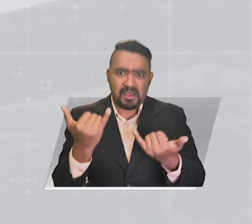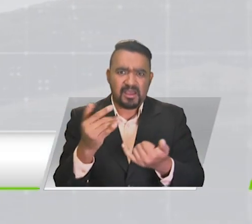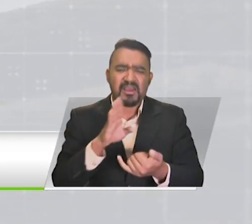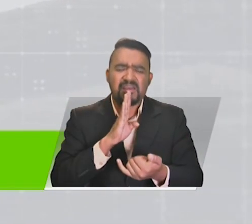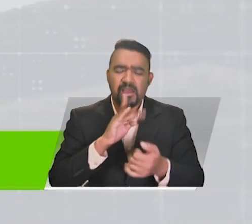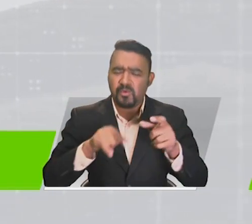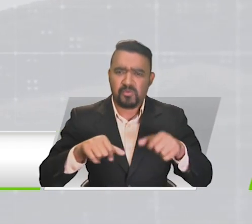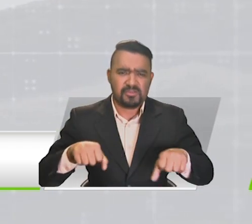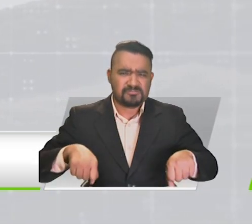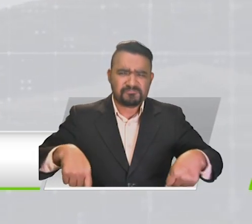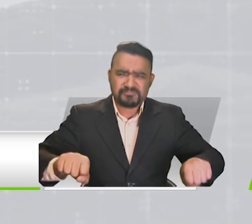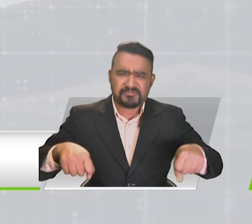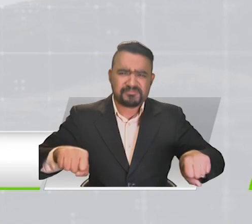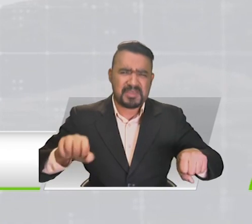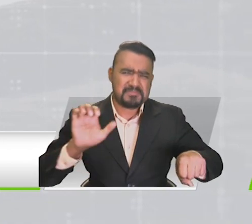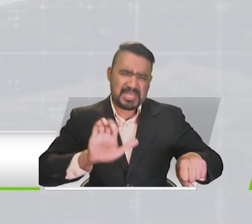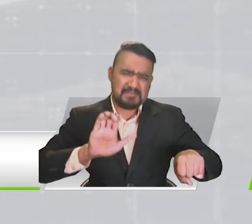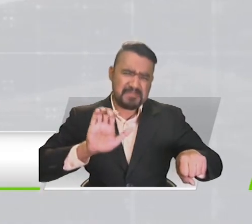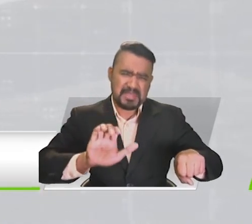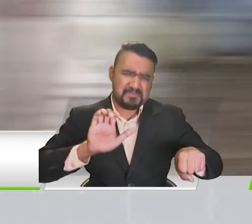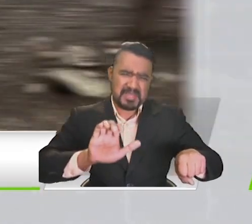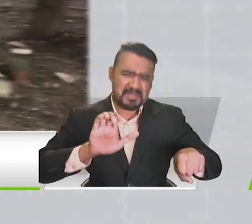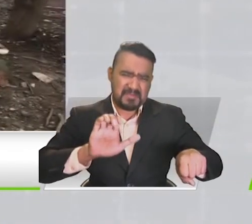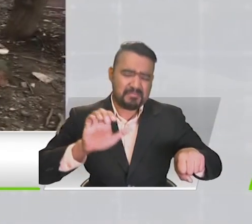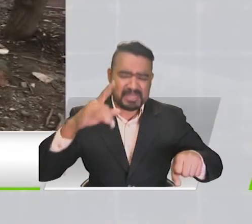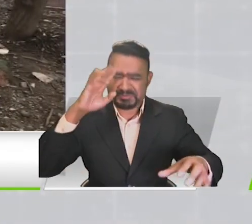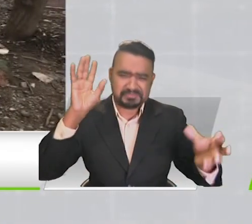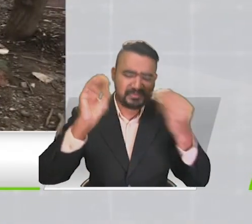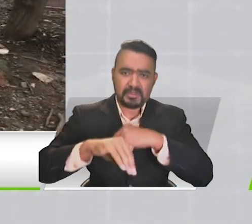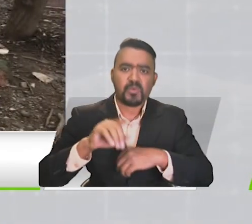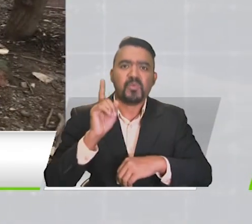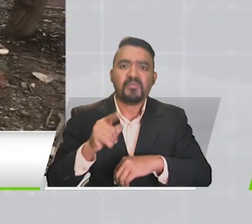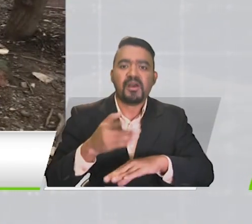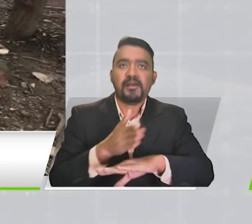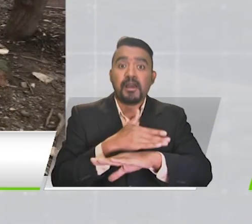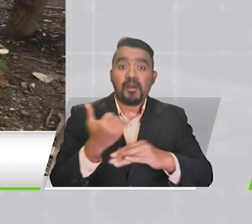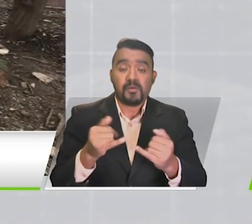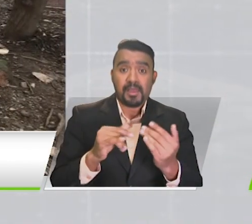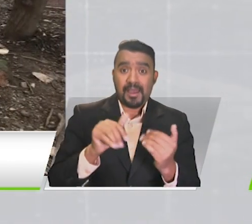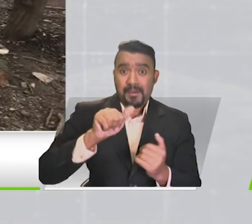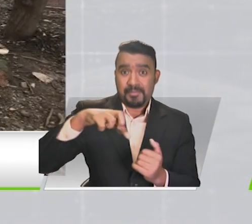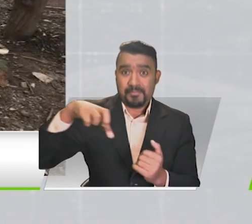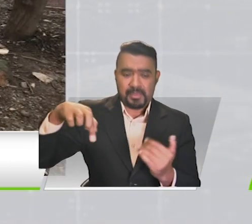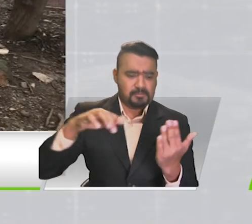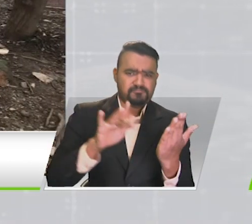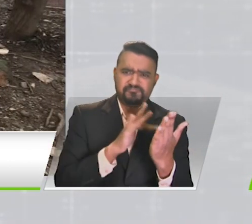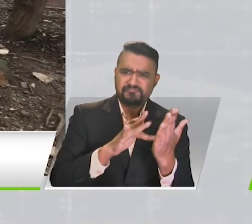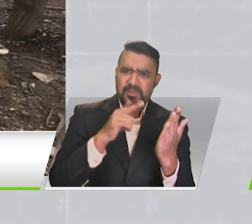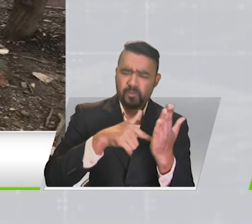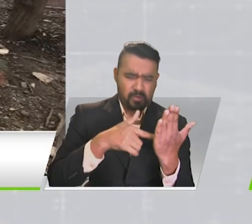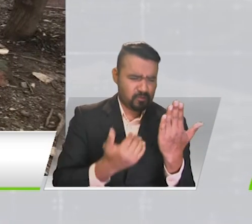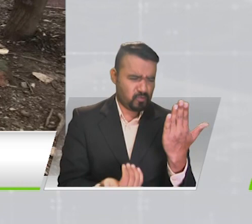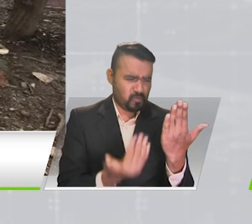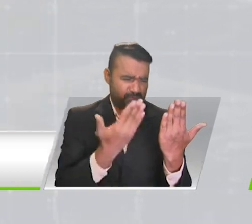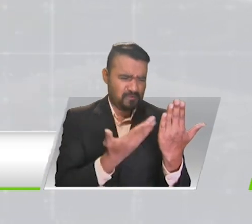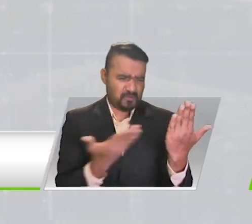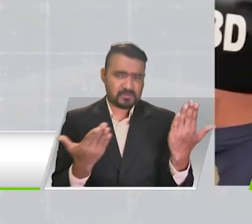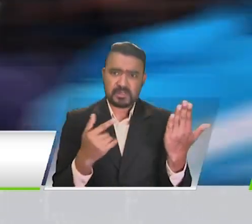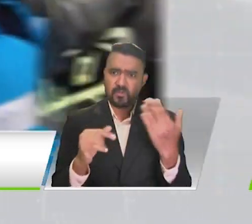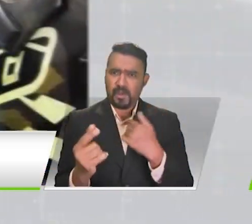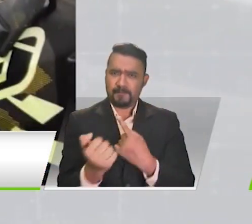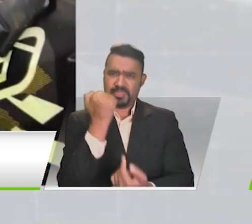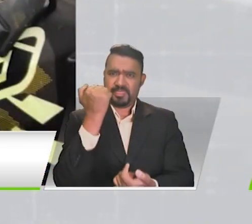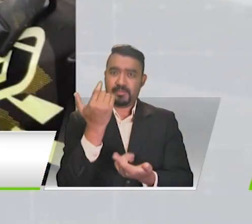domicilios. Los manifestantes primero se dirigieron hacia las oficinas de la compañía en inmediaciones de Ciudad del Río y posteriormente se desplazaron al